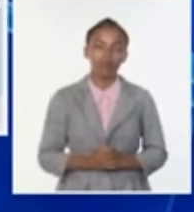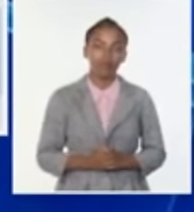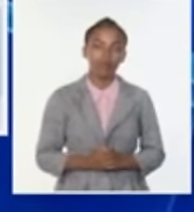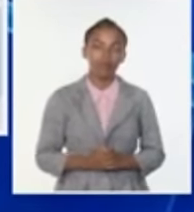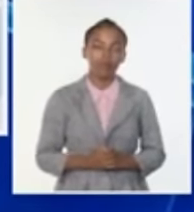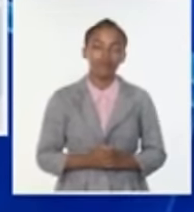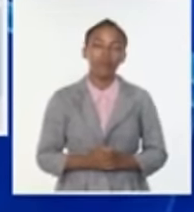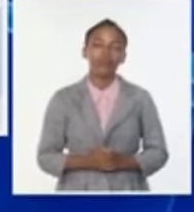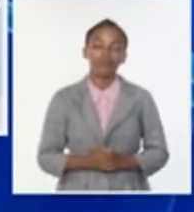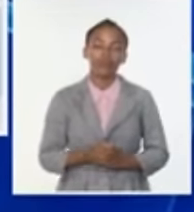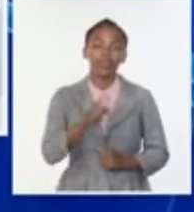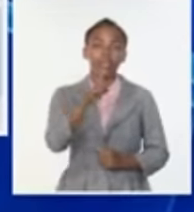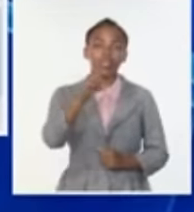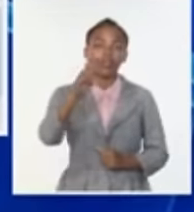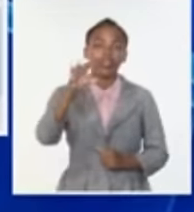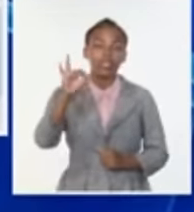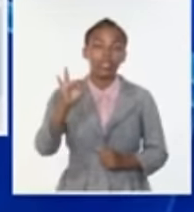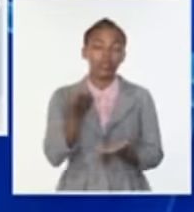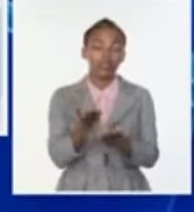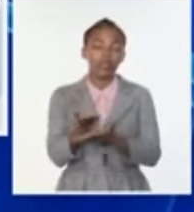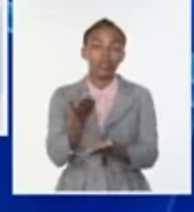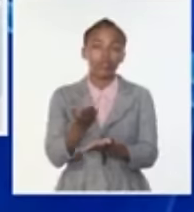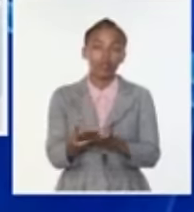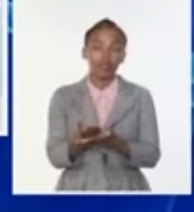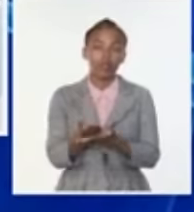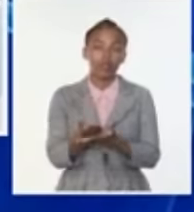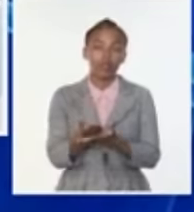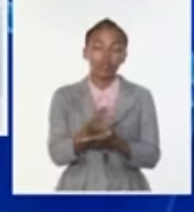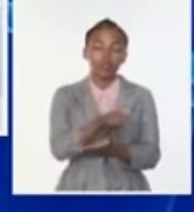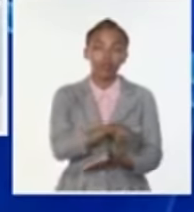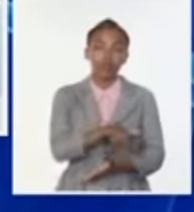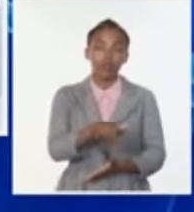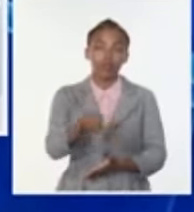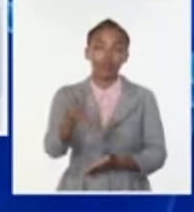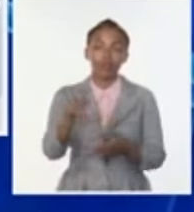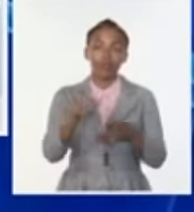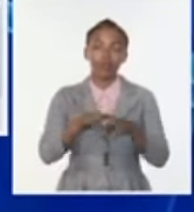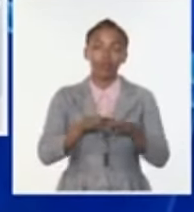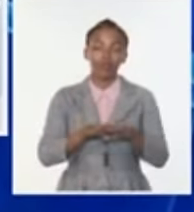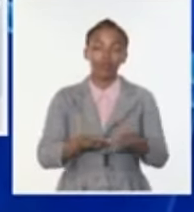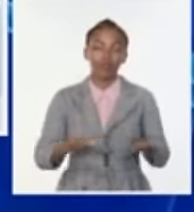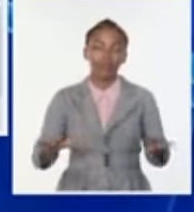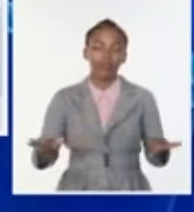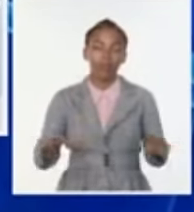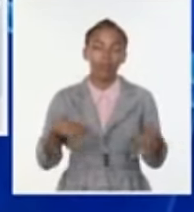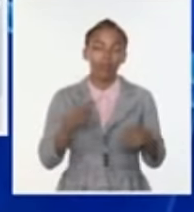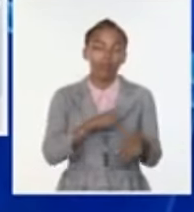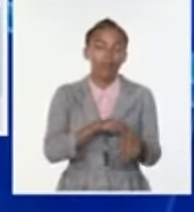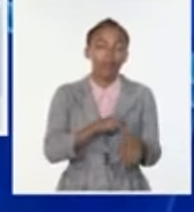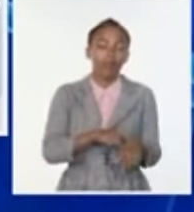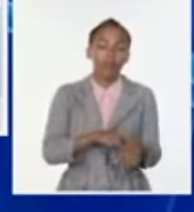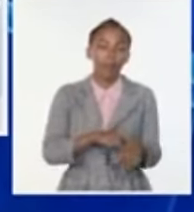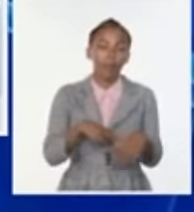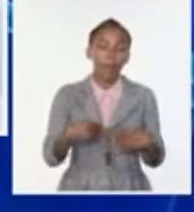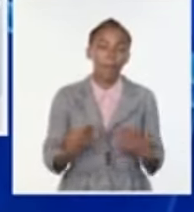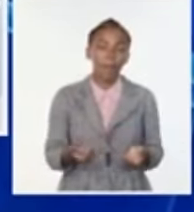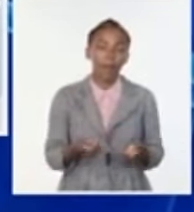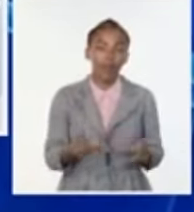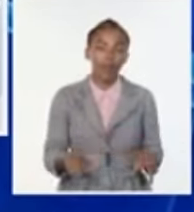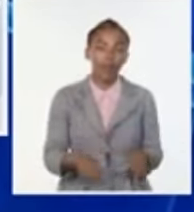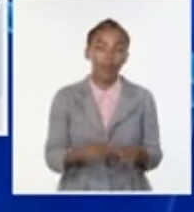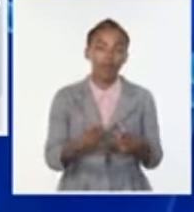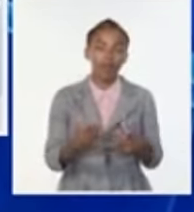127 solicitudes de retiro temporal de las autorizaciones para ejercer la actividad y